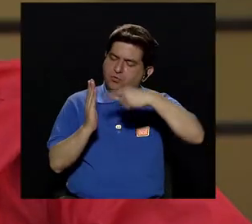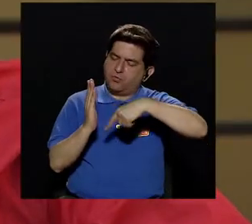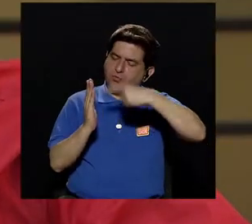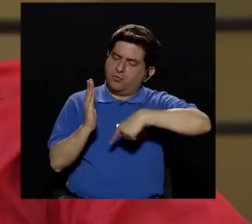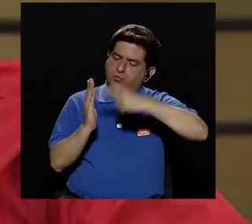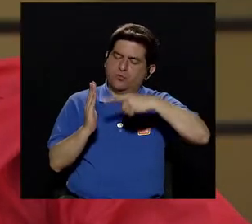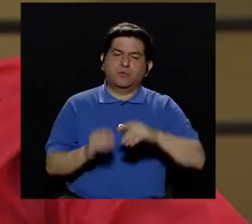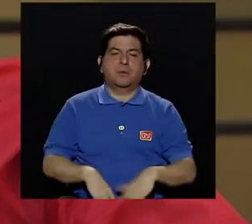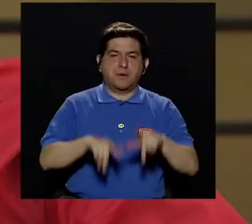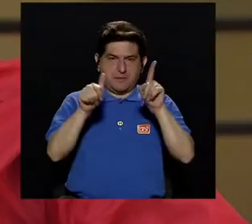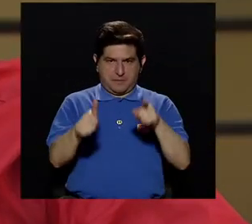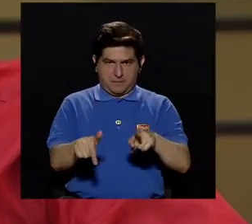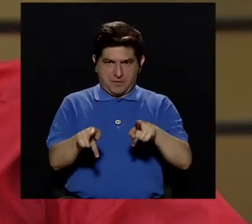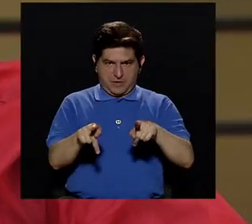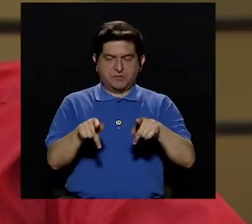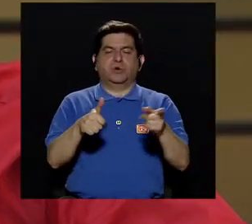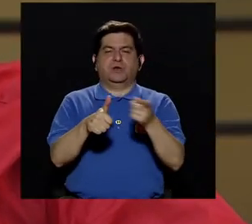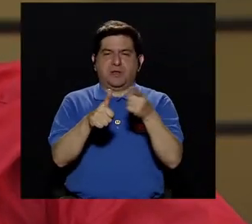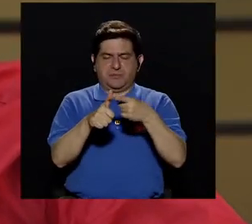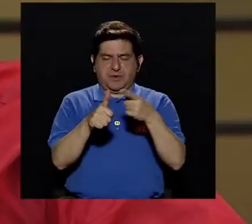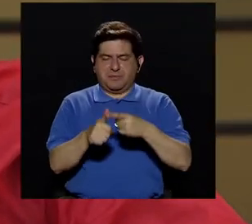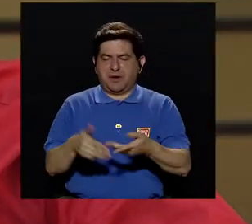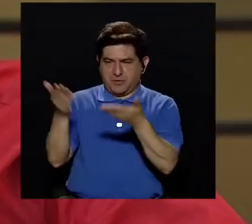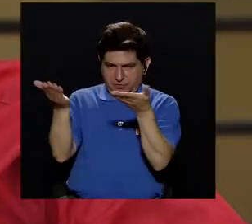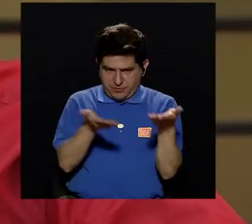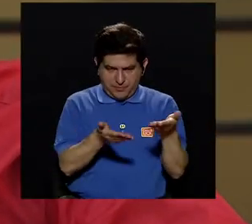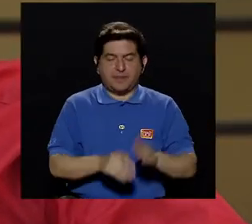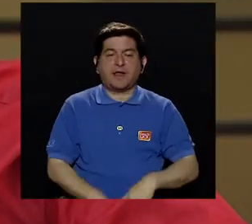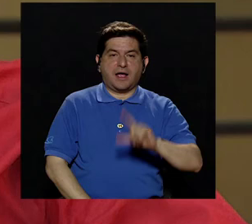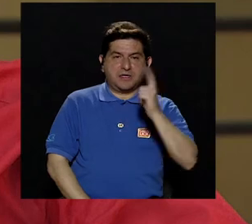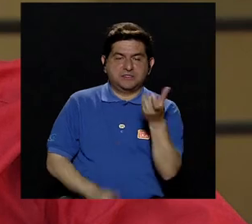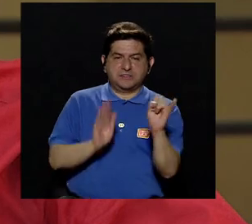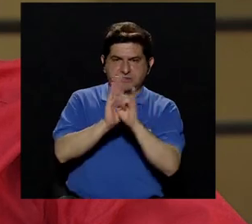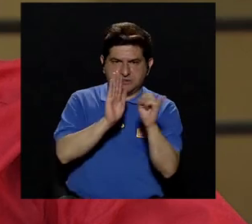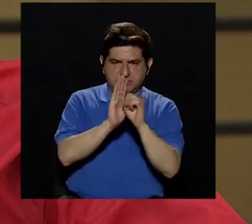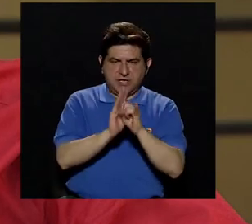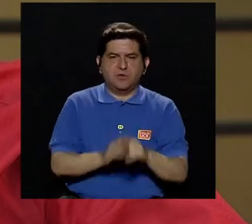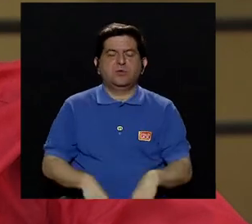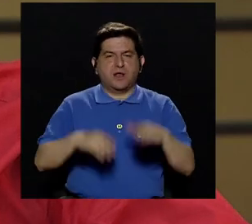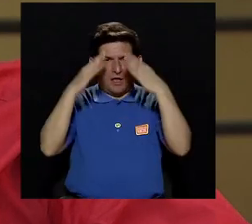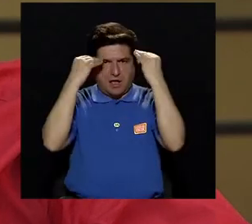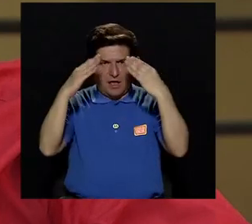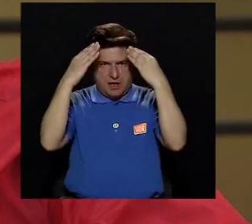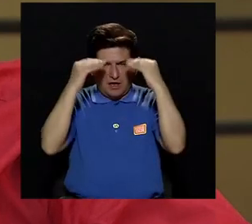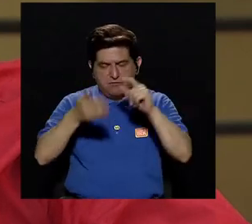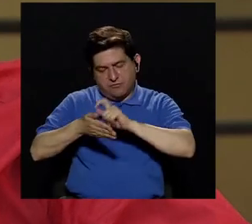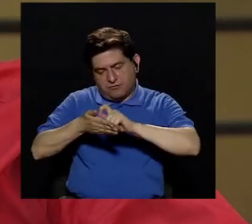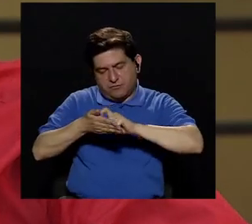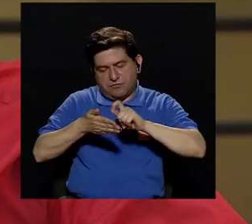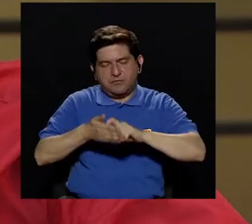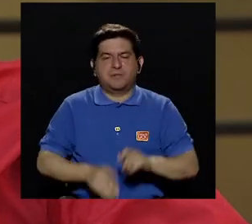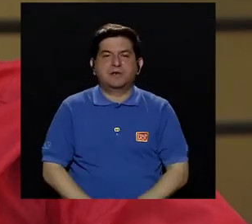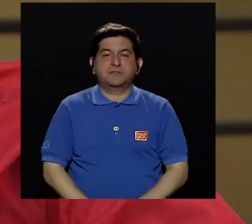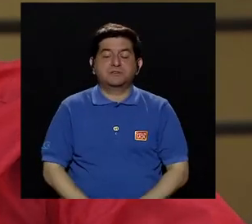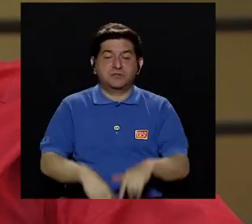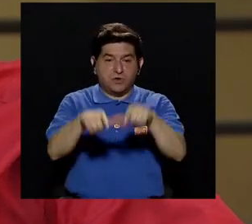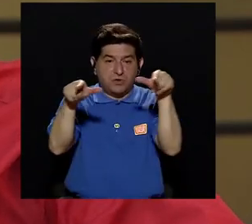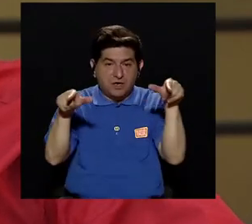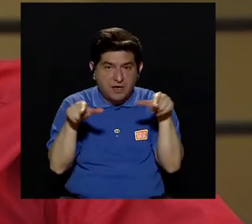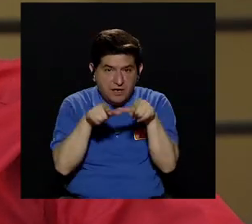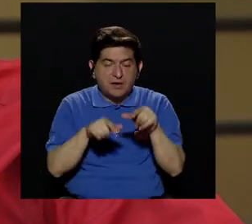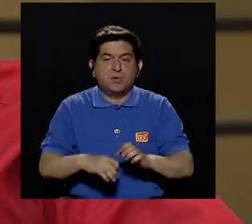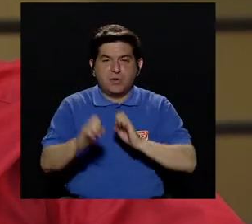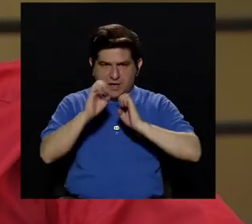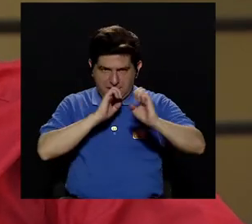embargo, básicamente se recibe a la persona, se le pide la información, ¿verdad? La cédula, la información básica. En cualquier lugar al que vaya a donar se le va a hacer una